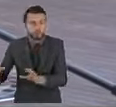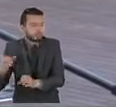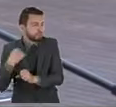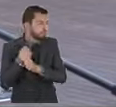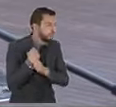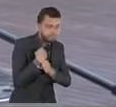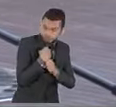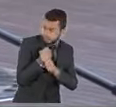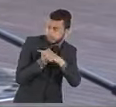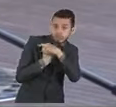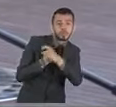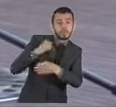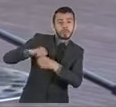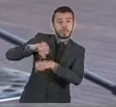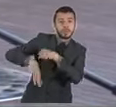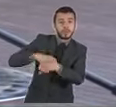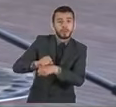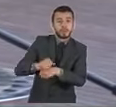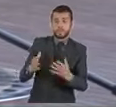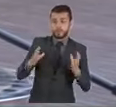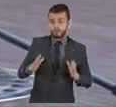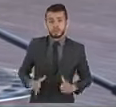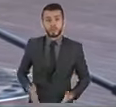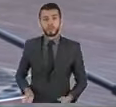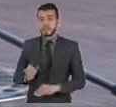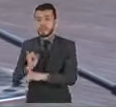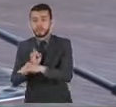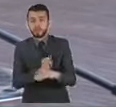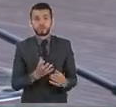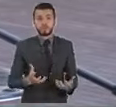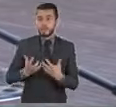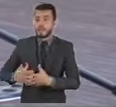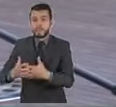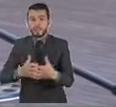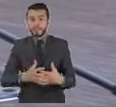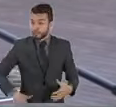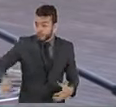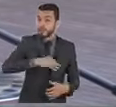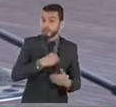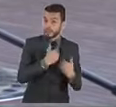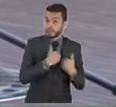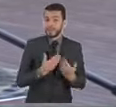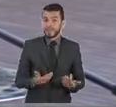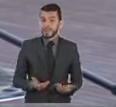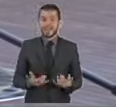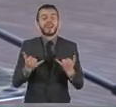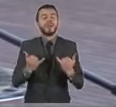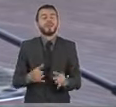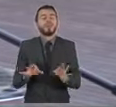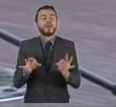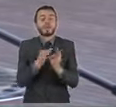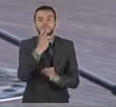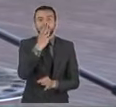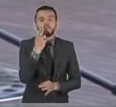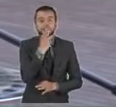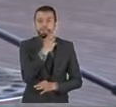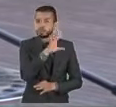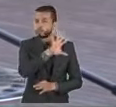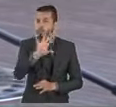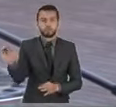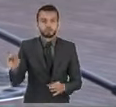ciudadanos, las instituciones, los industriales, todos los que tenemos que ver en esto. Pero aquí es fundamental el compromiso de